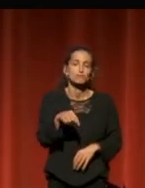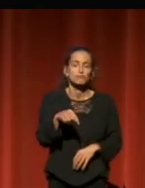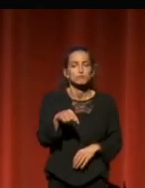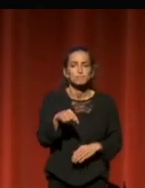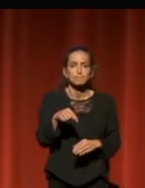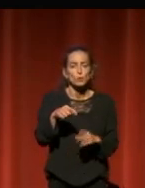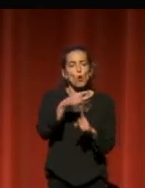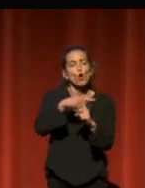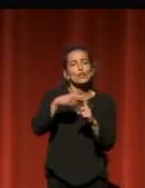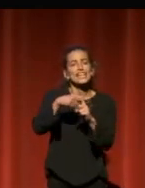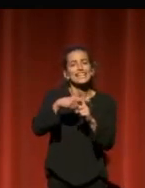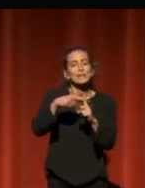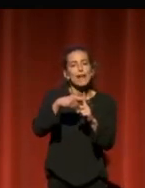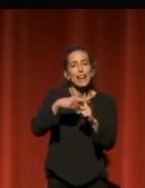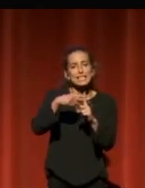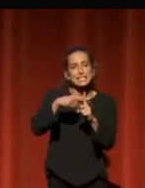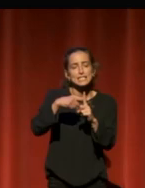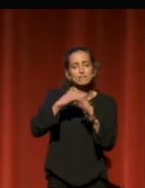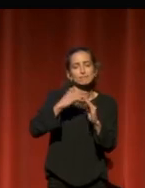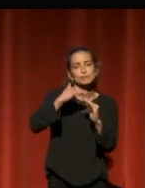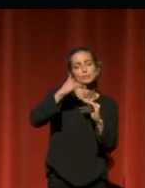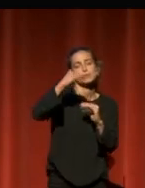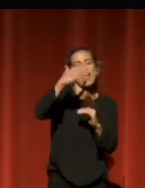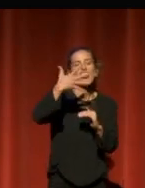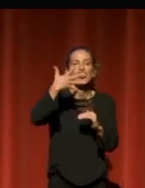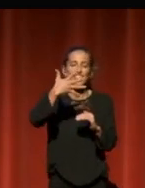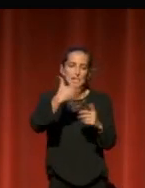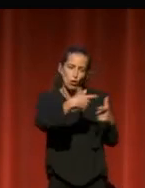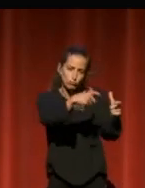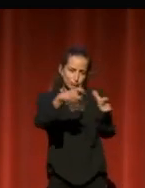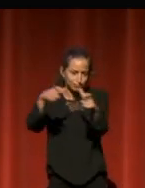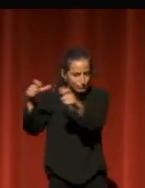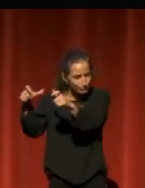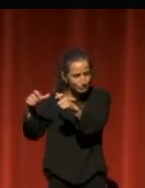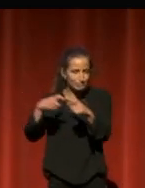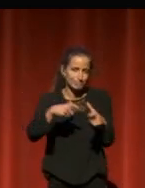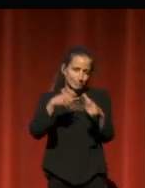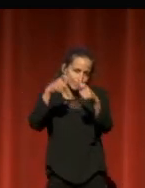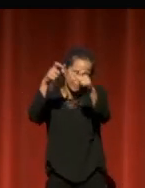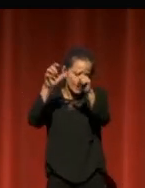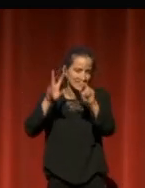niveles distintos de administraciones actuando de forma concurrente